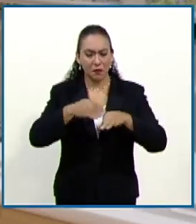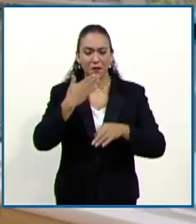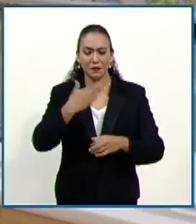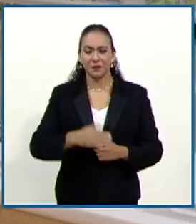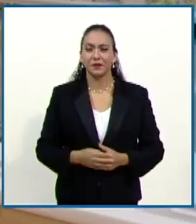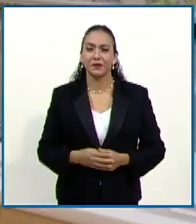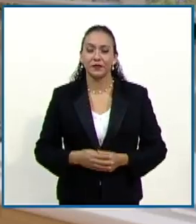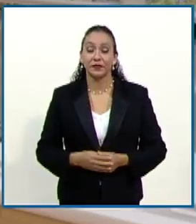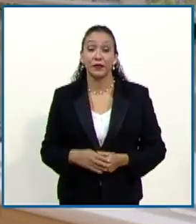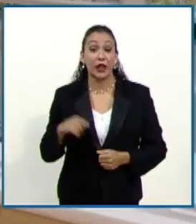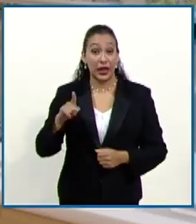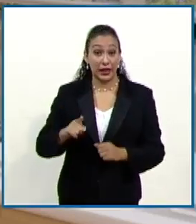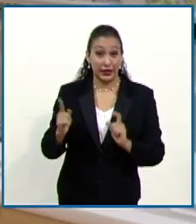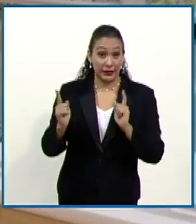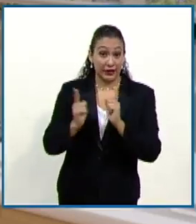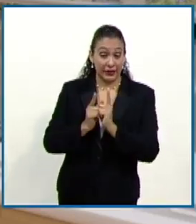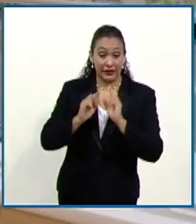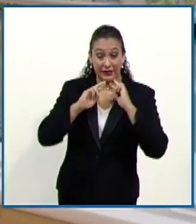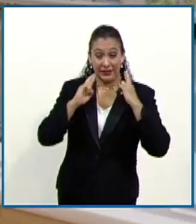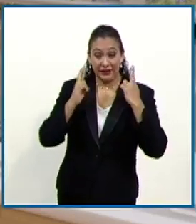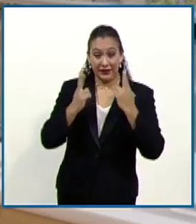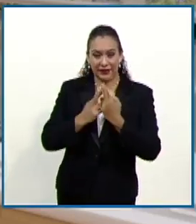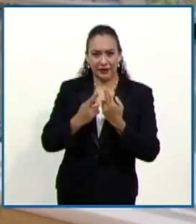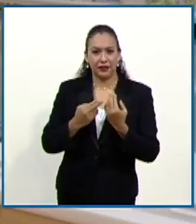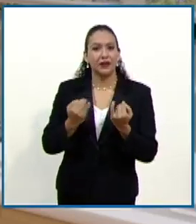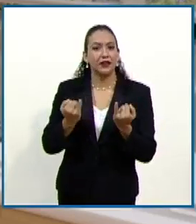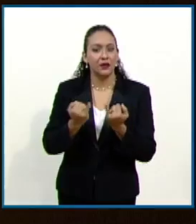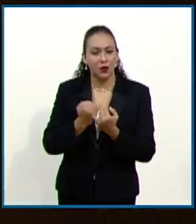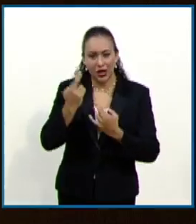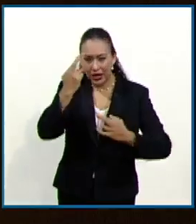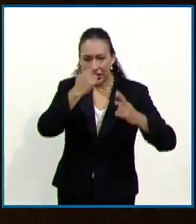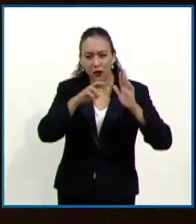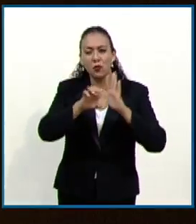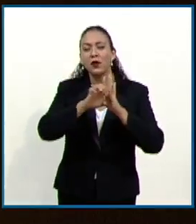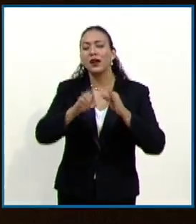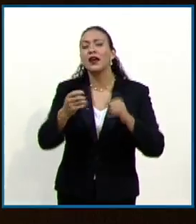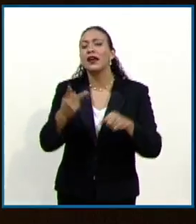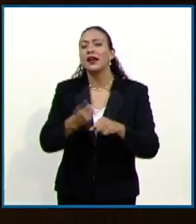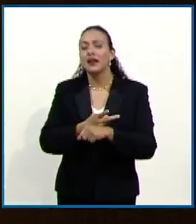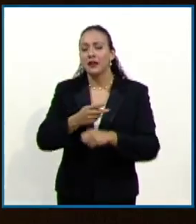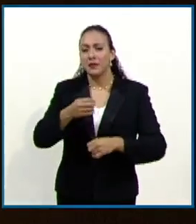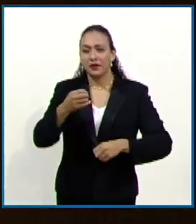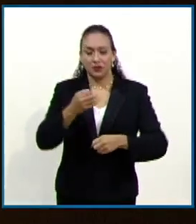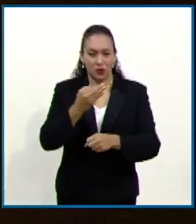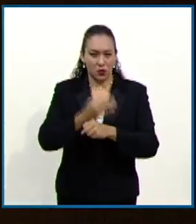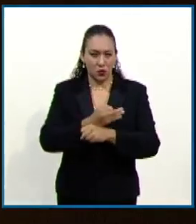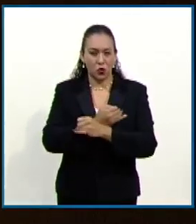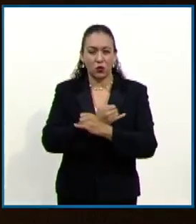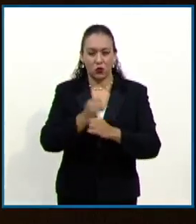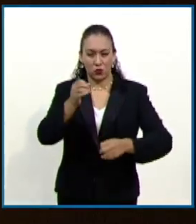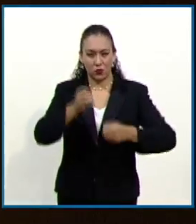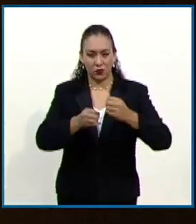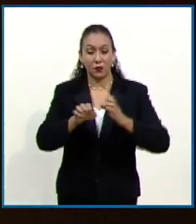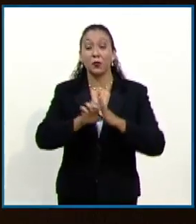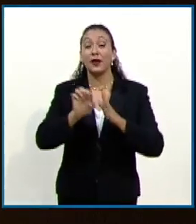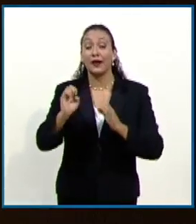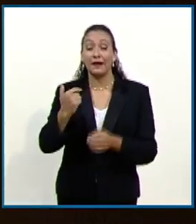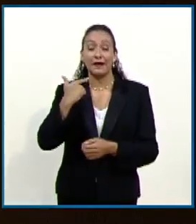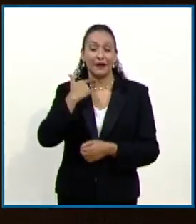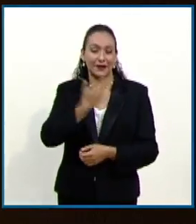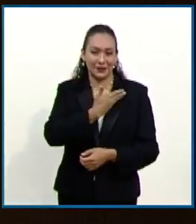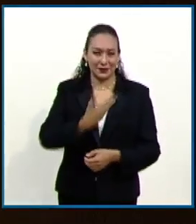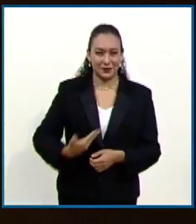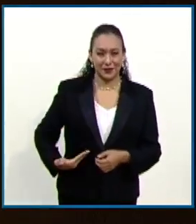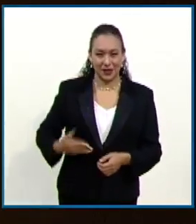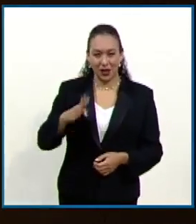encuentro internacional también se analizaron las experiencias de crisis en la independencia judicial. El expresidente de Bolivia, Eduardo